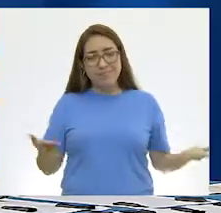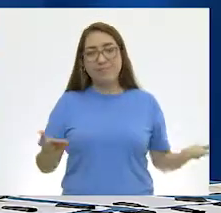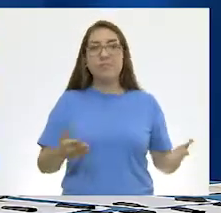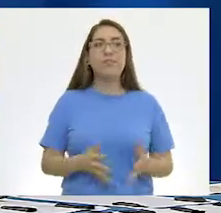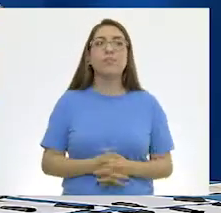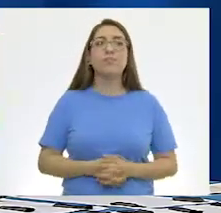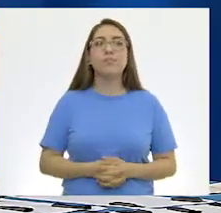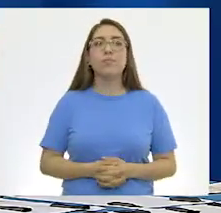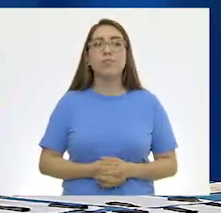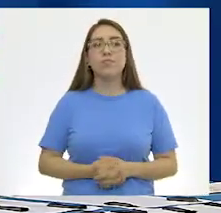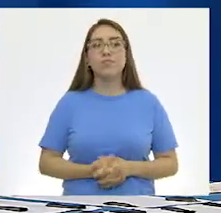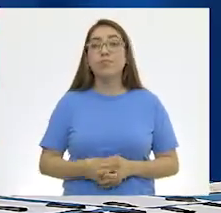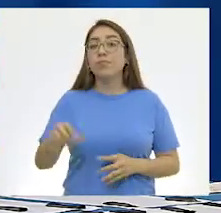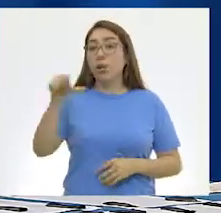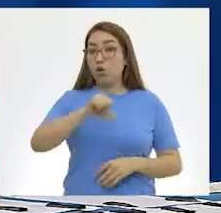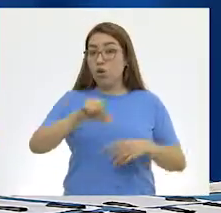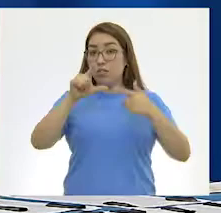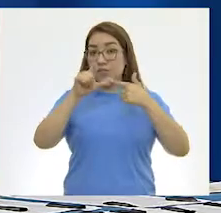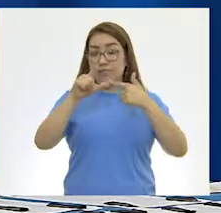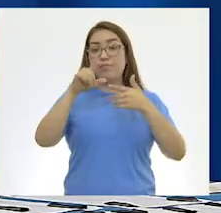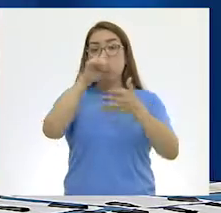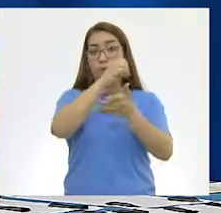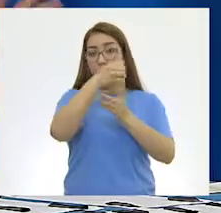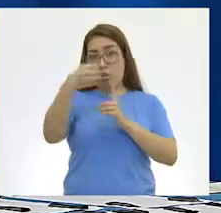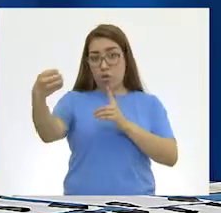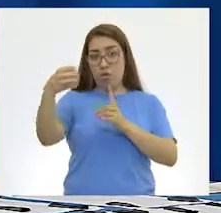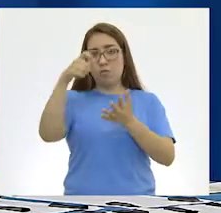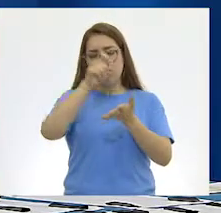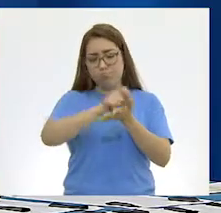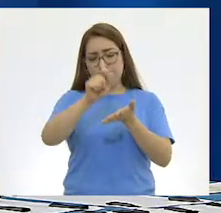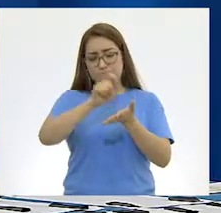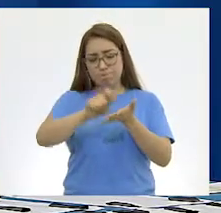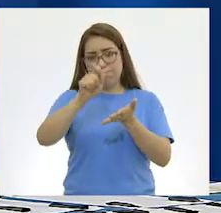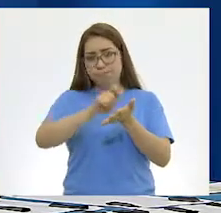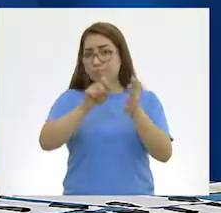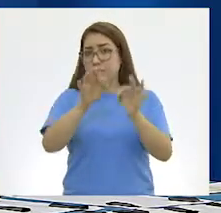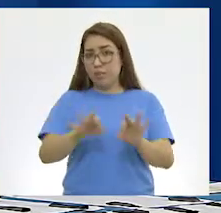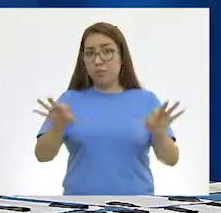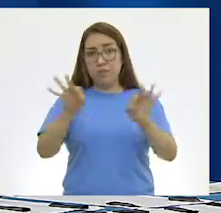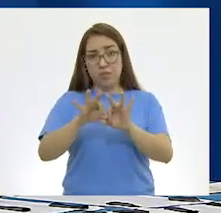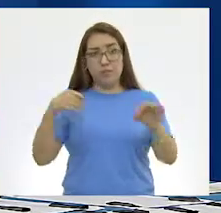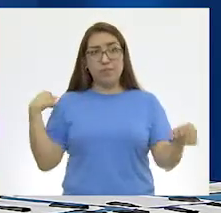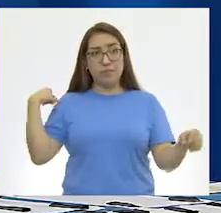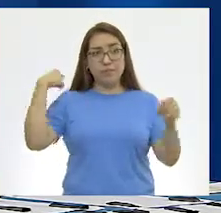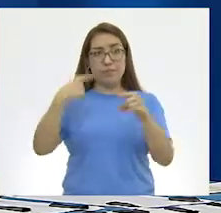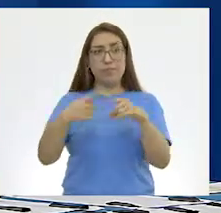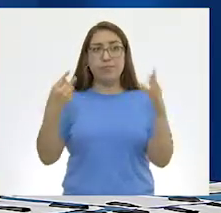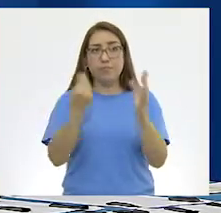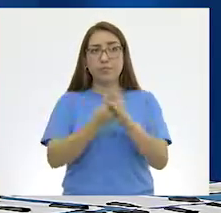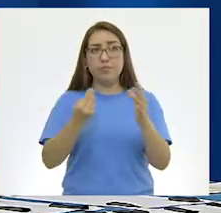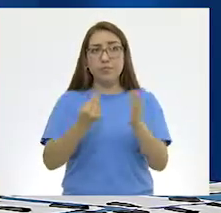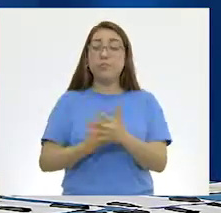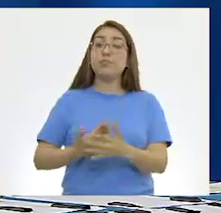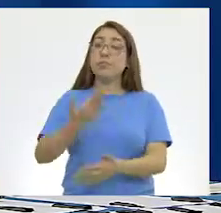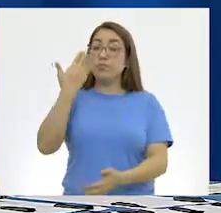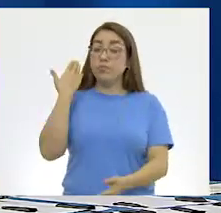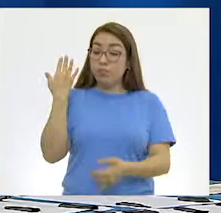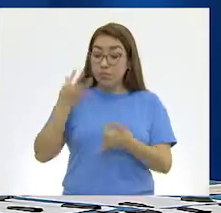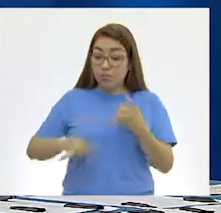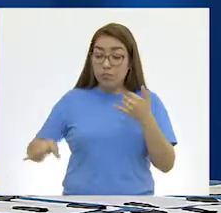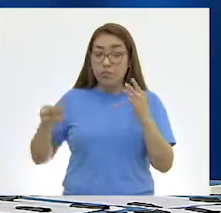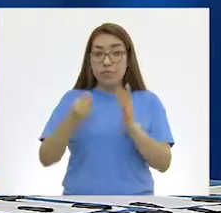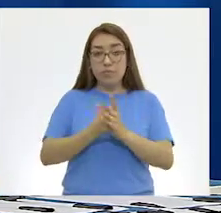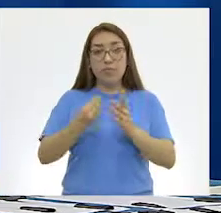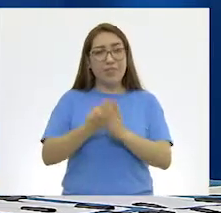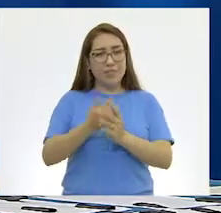darle estructura a su monografía es muy importante seguir todo lo que hemos estado revisando. En nuestra última clase les mostré un